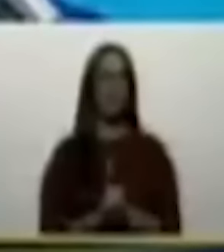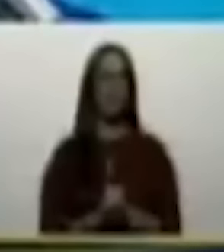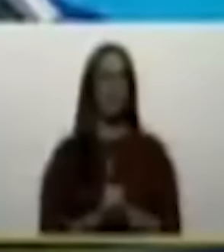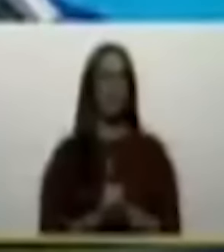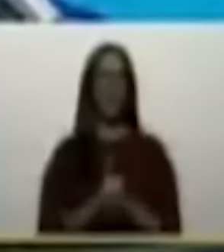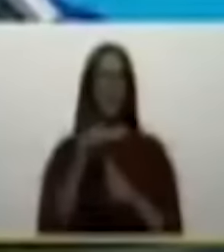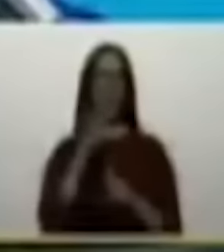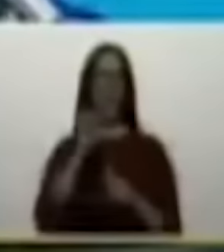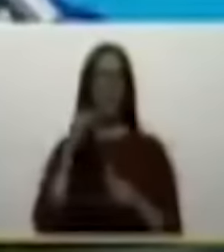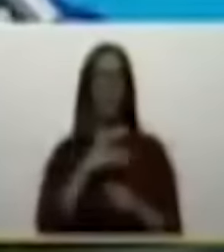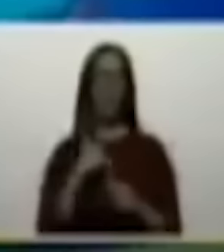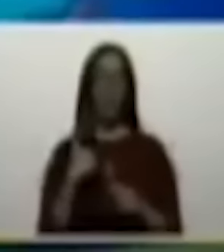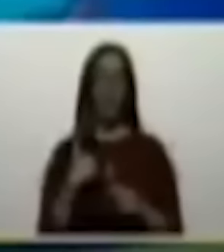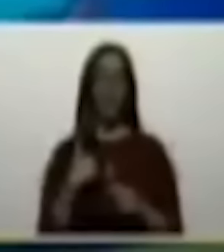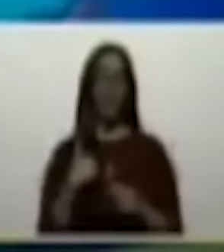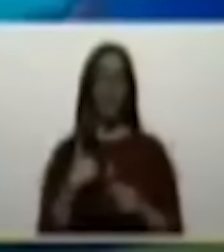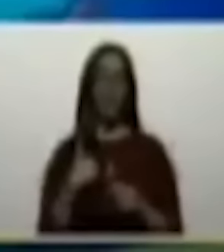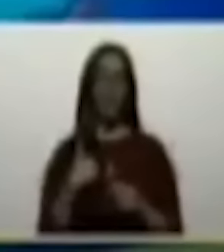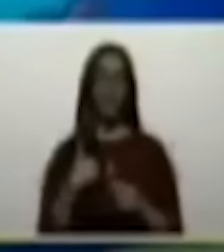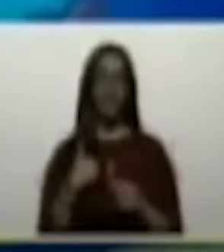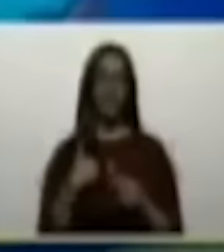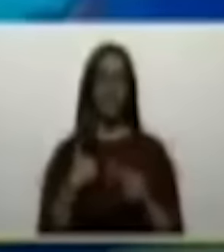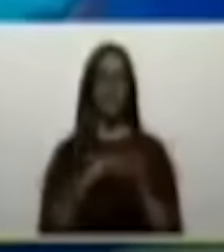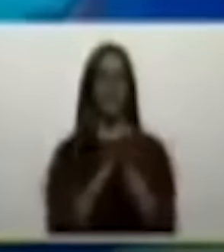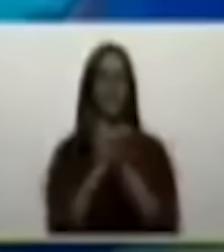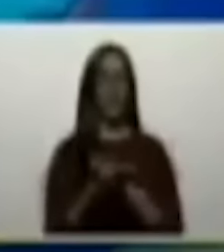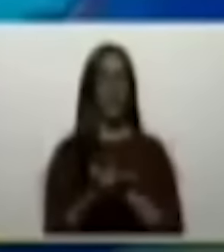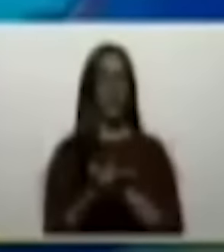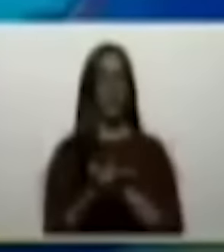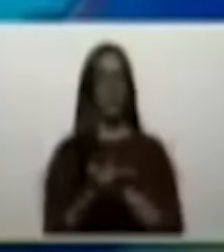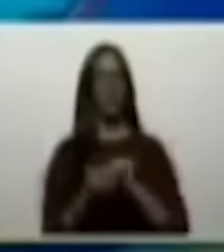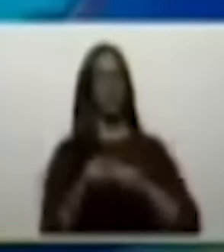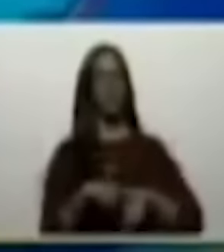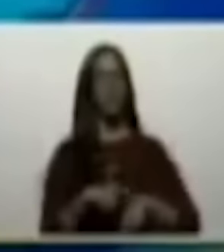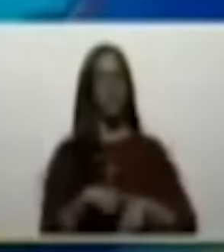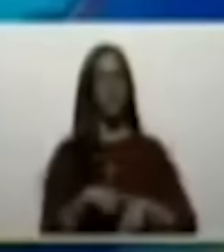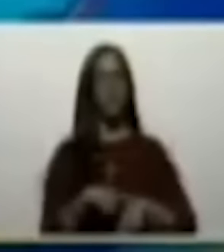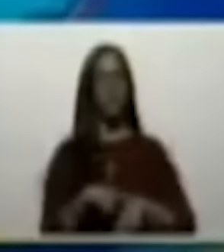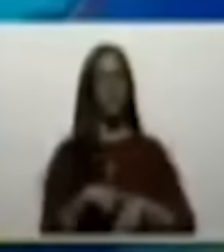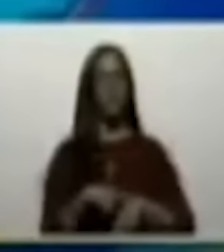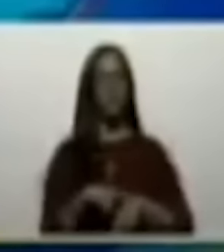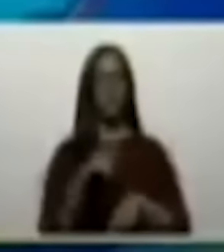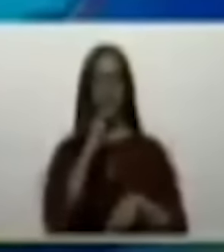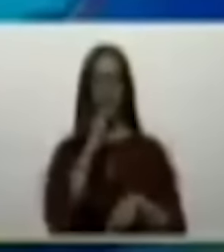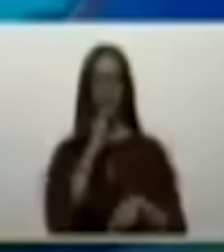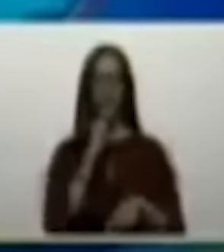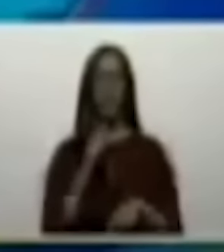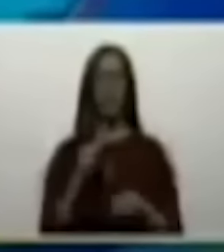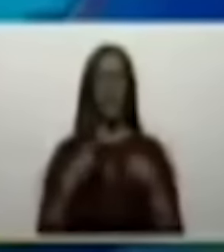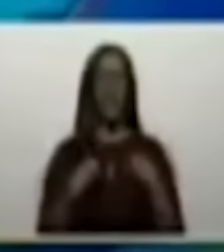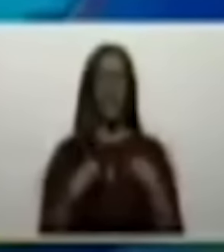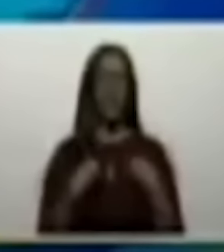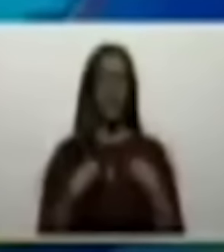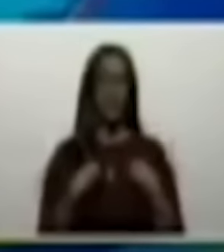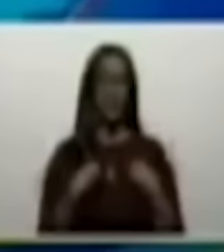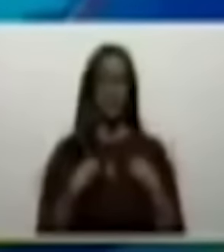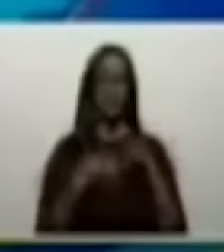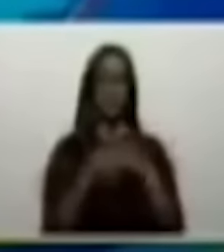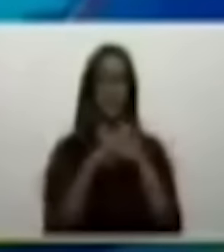Ustedes quieren que se acabe la época de oro que hemos vivido de la